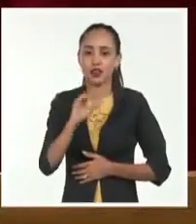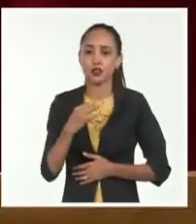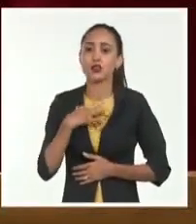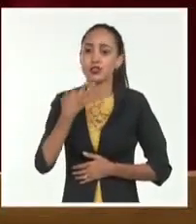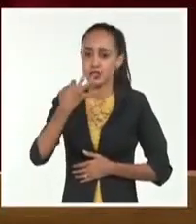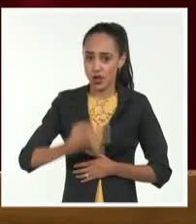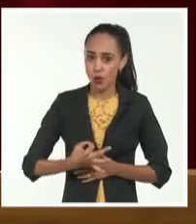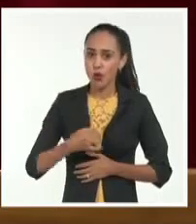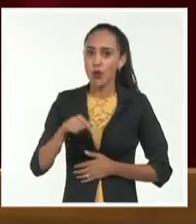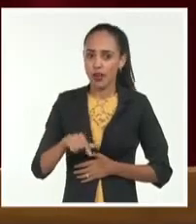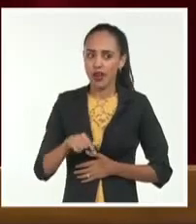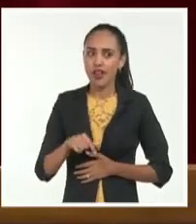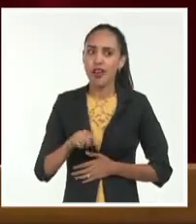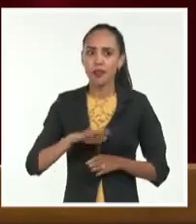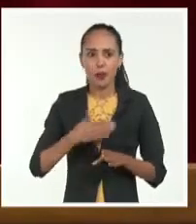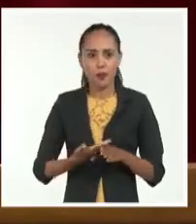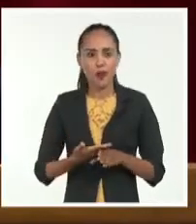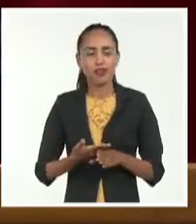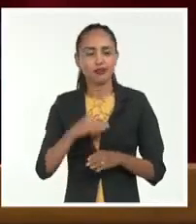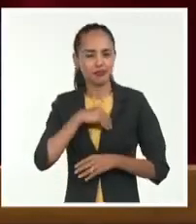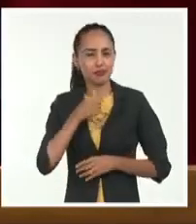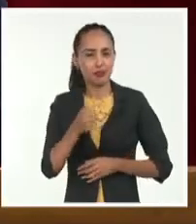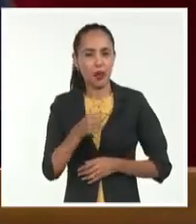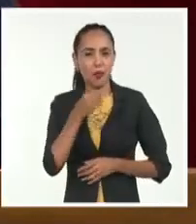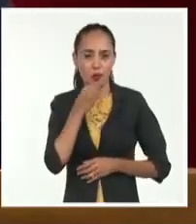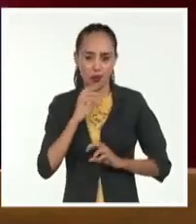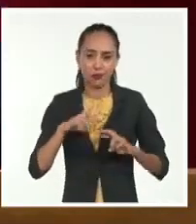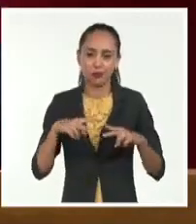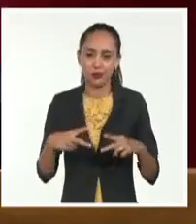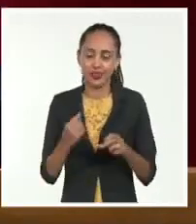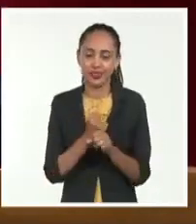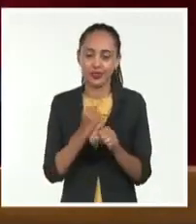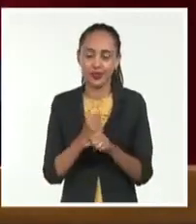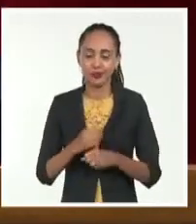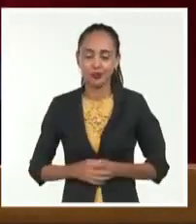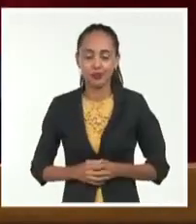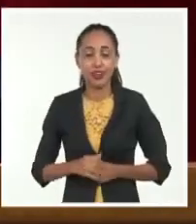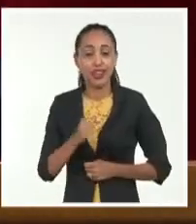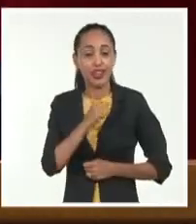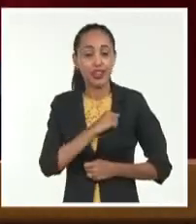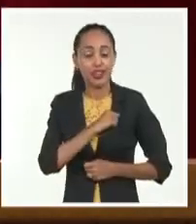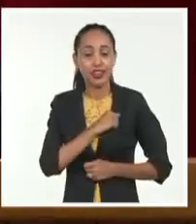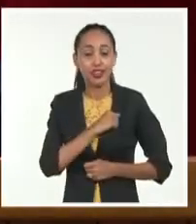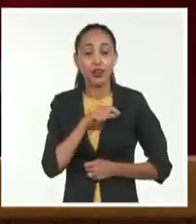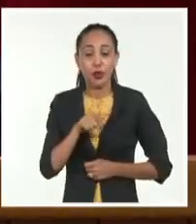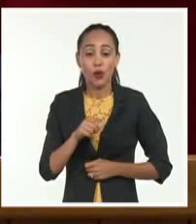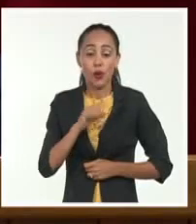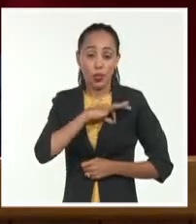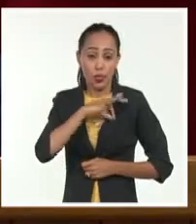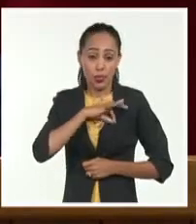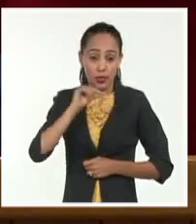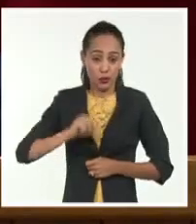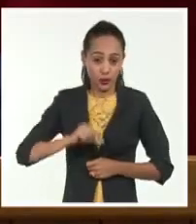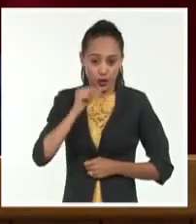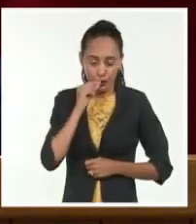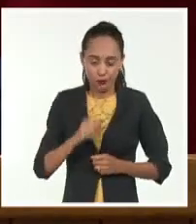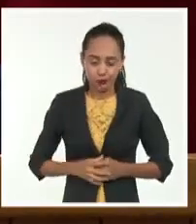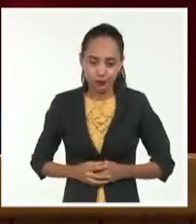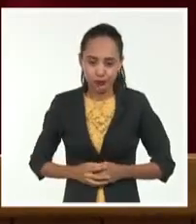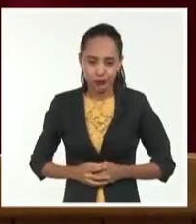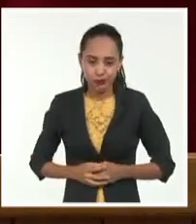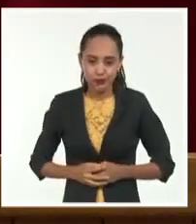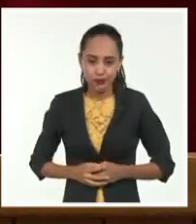pronto estará ya recuperado. Queridas diputadas, queridos diputados, las sesiones de la